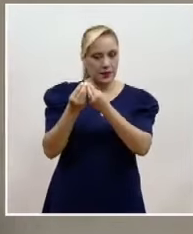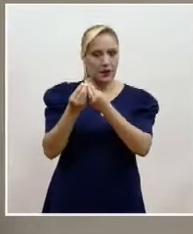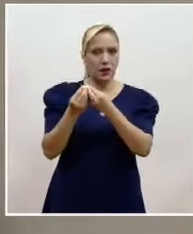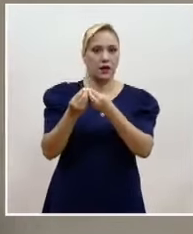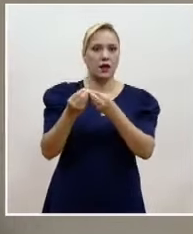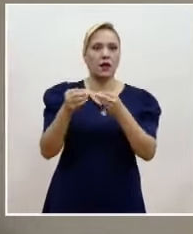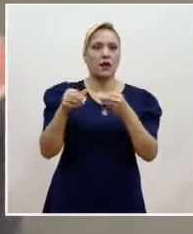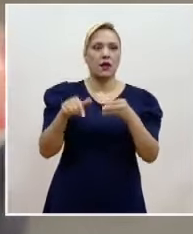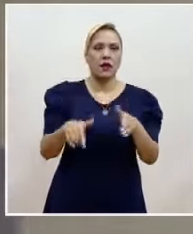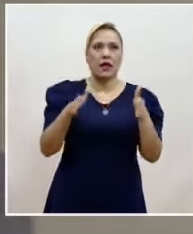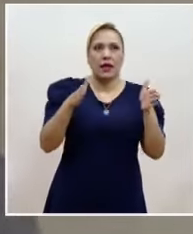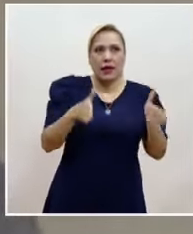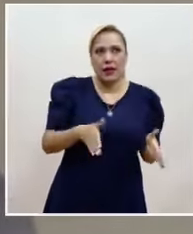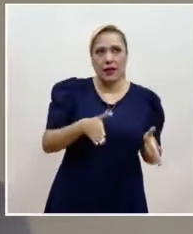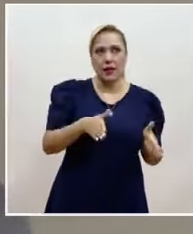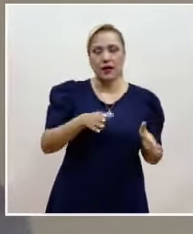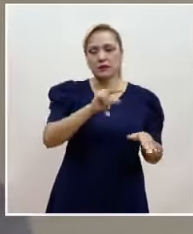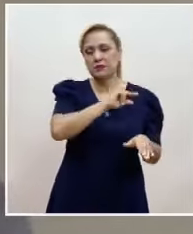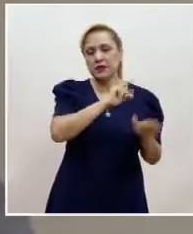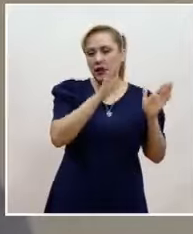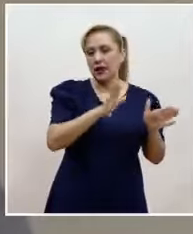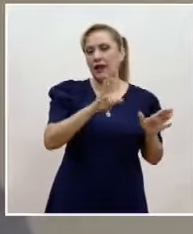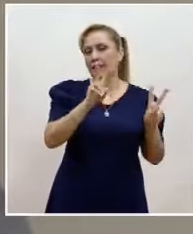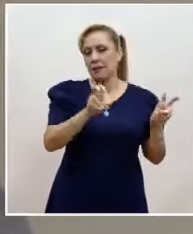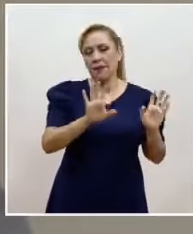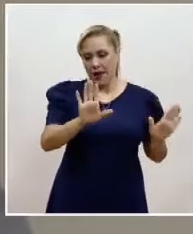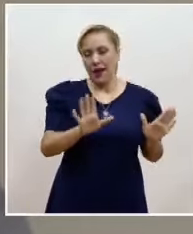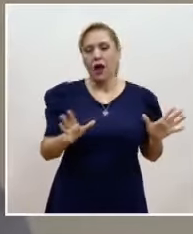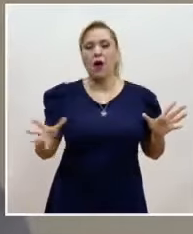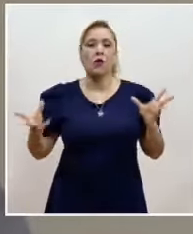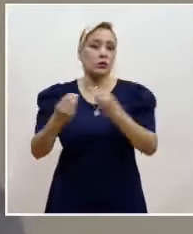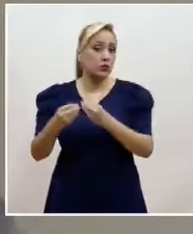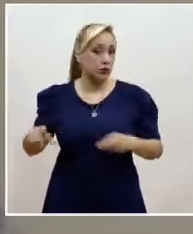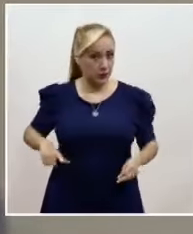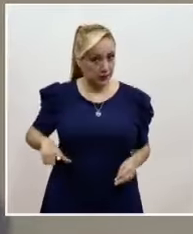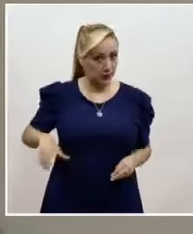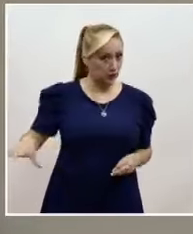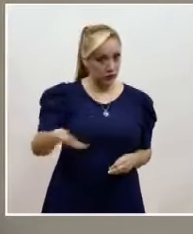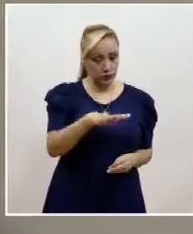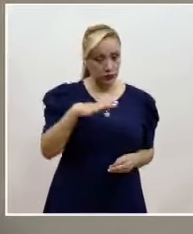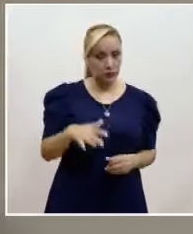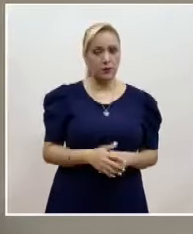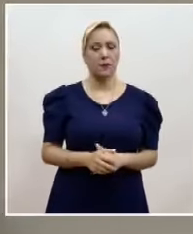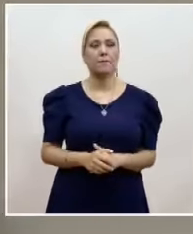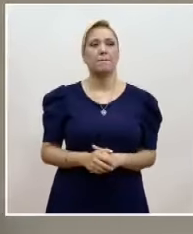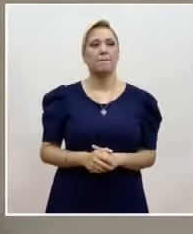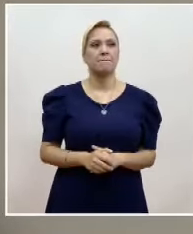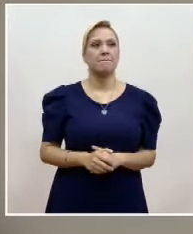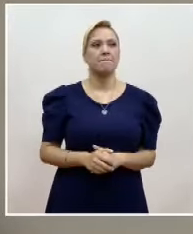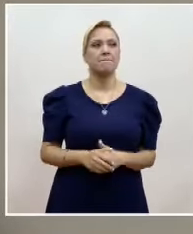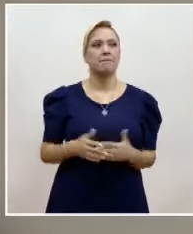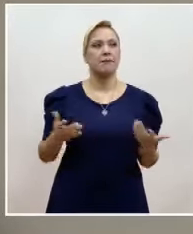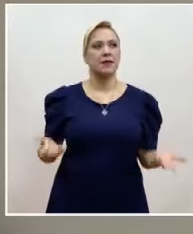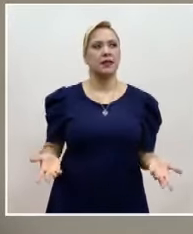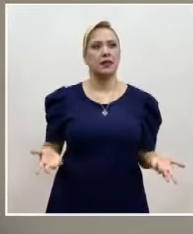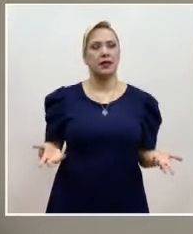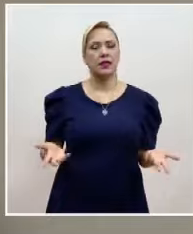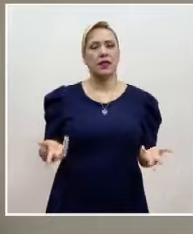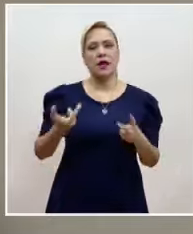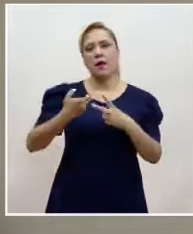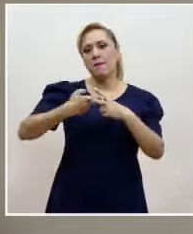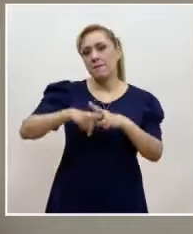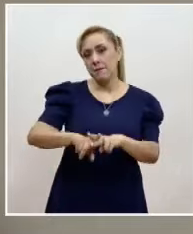multidisciplinaria, ¿no? Sino ahí lo que pasó fue que, pues justo lo que decía Arturo, ¿no? Eh, pues empezó